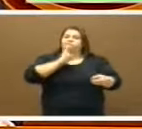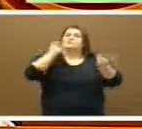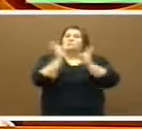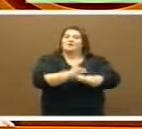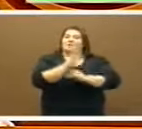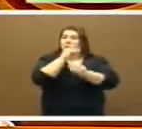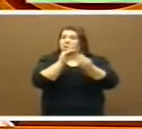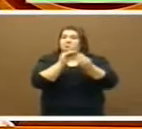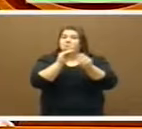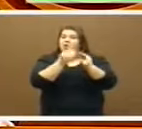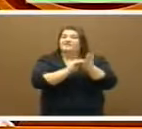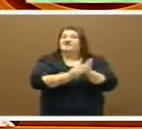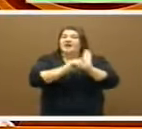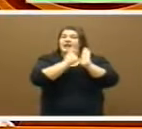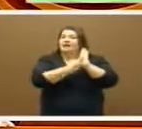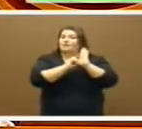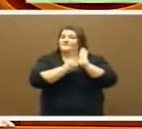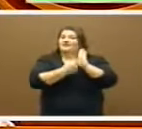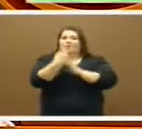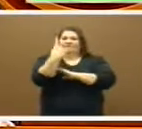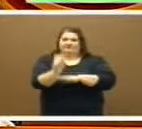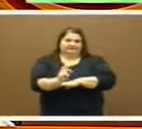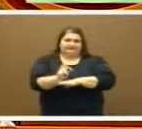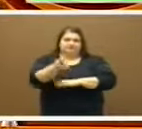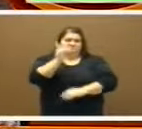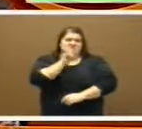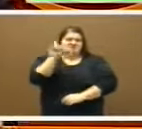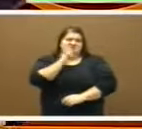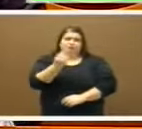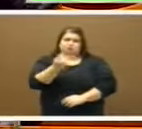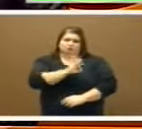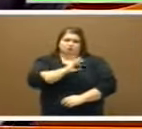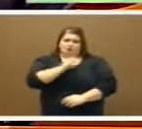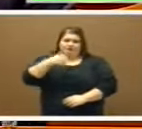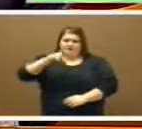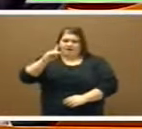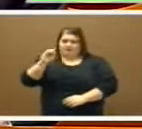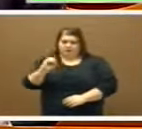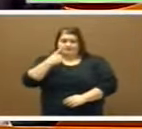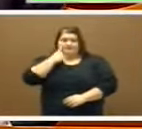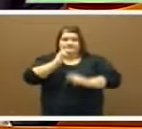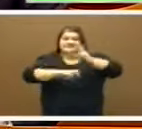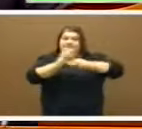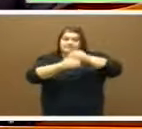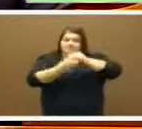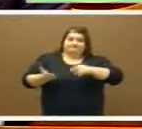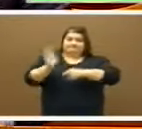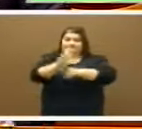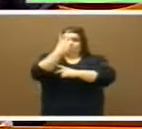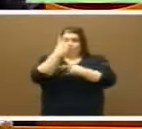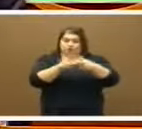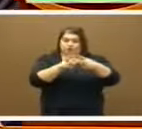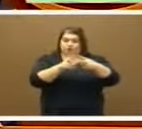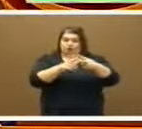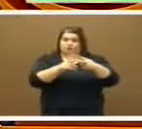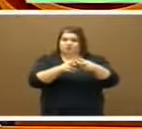la pena modificar una ley entera. Por lo tanto, no mienta usted, señor Amado. De las enmiendas que usted trae al Pleno, dos de ellas